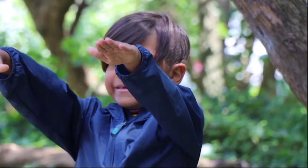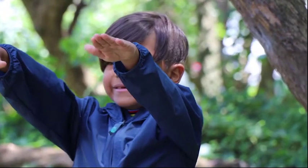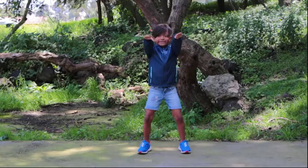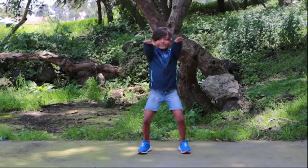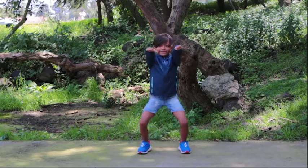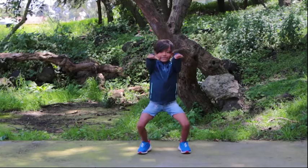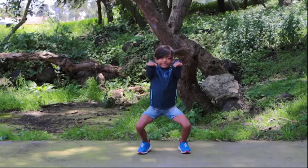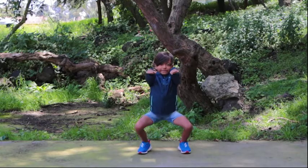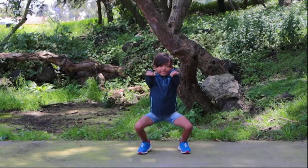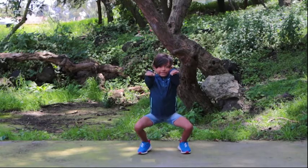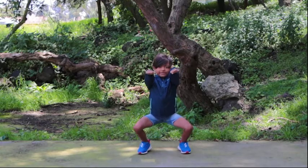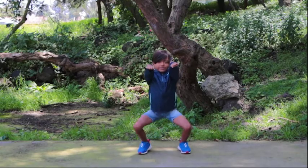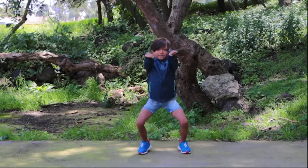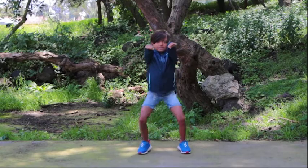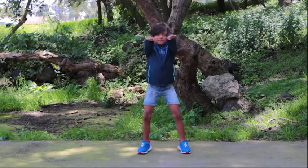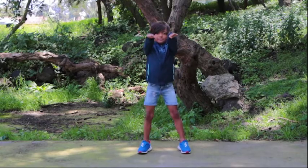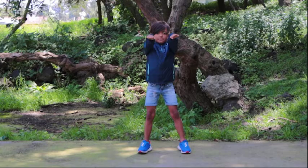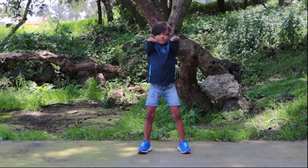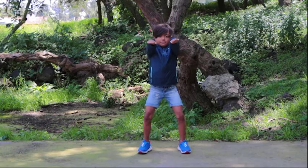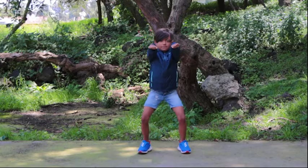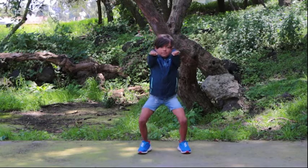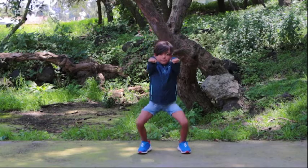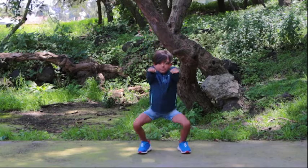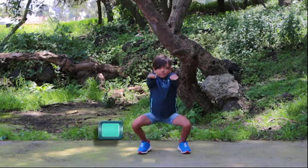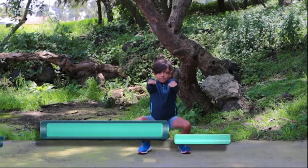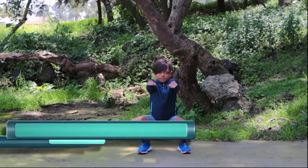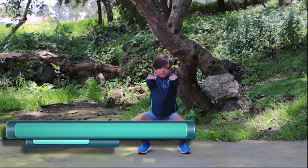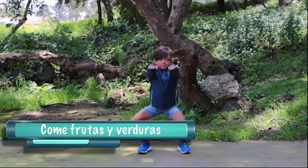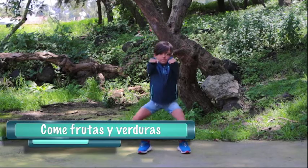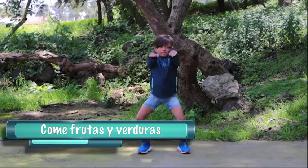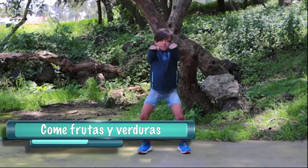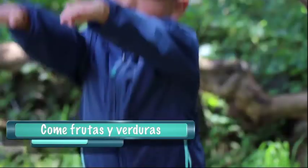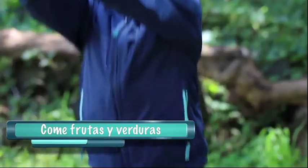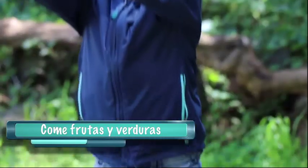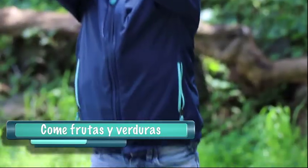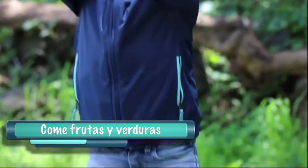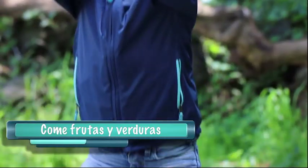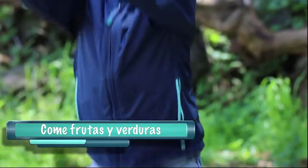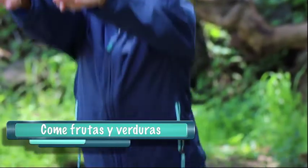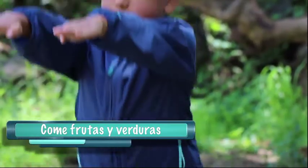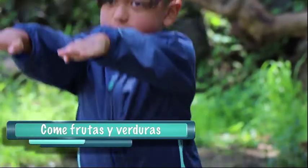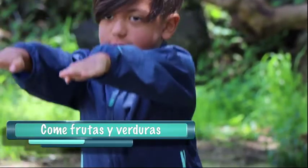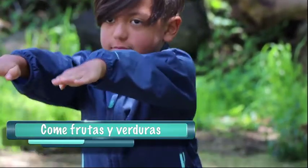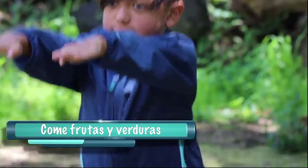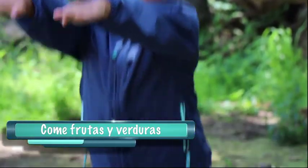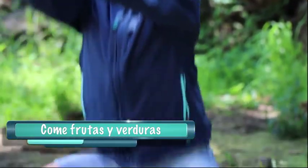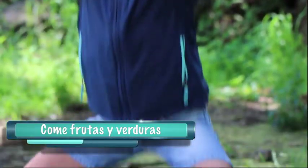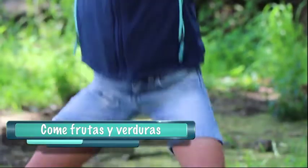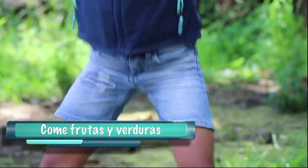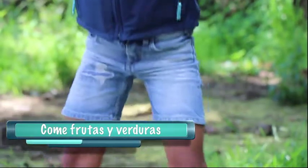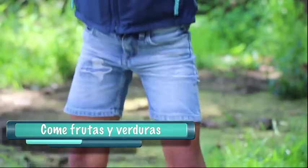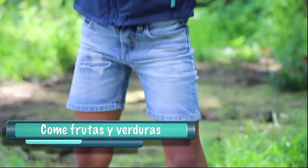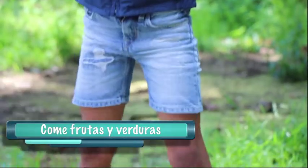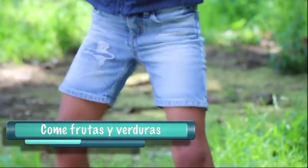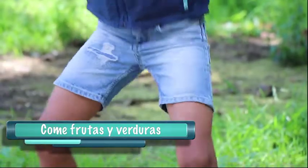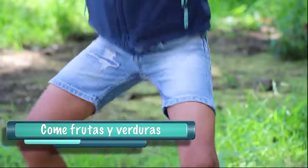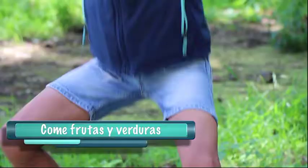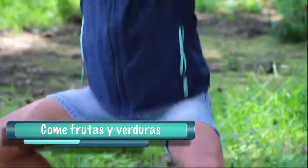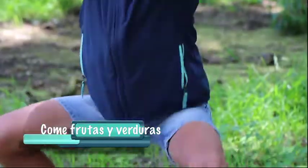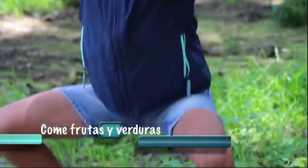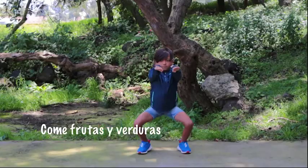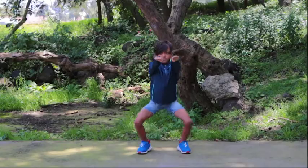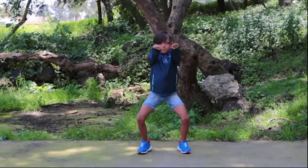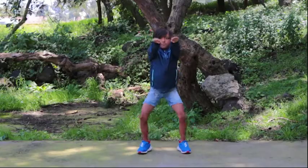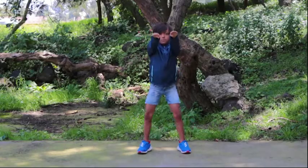pierna. Bajamos, flexionamos, muy bien, exactamente ahí, muy bien hecho, Yair, ahí bien, una más.